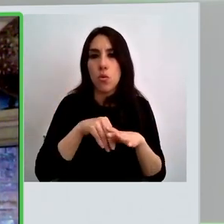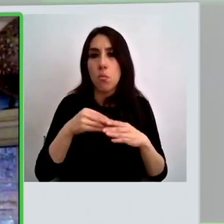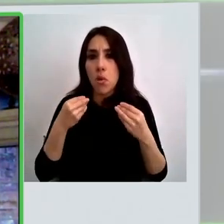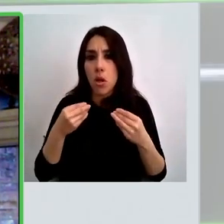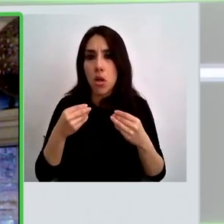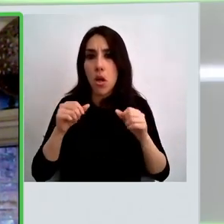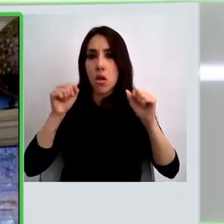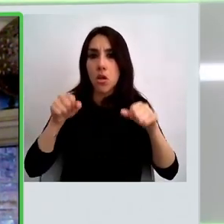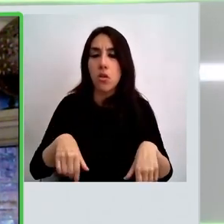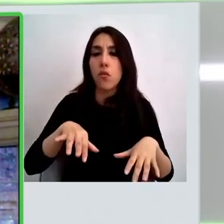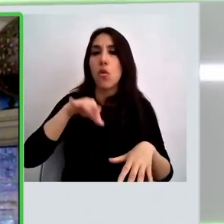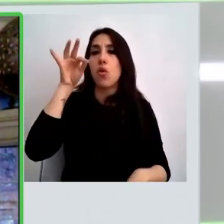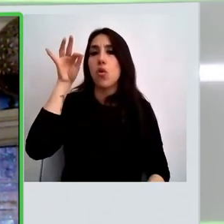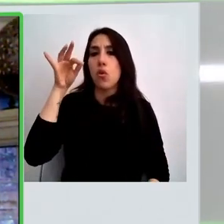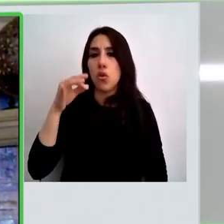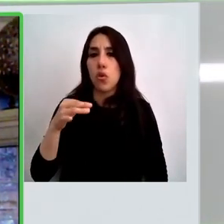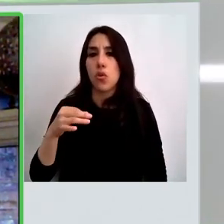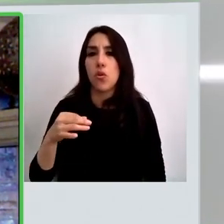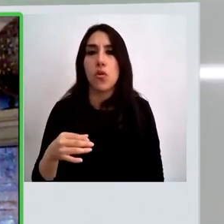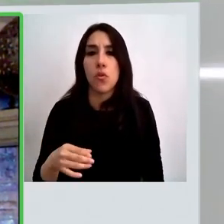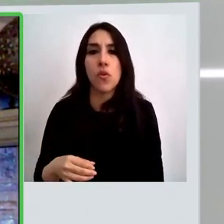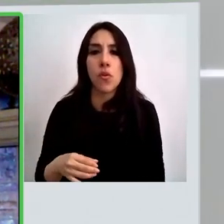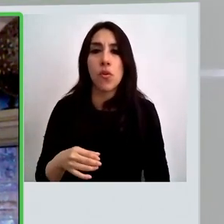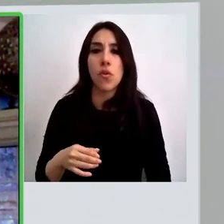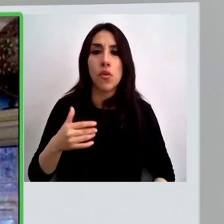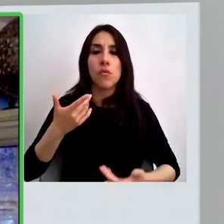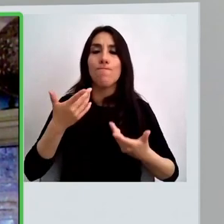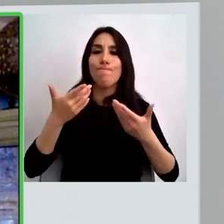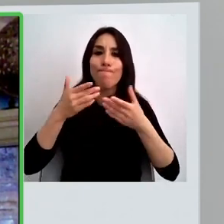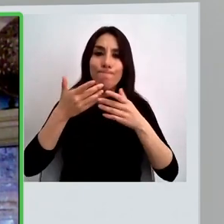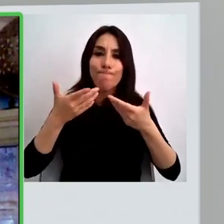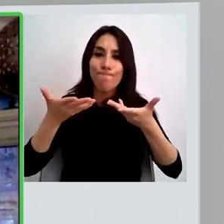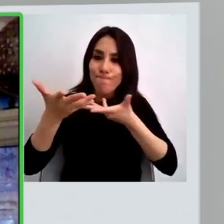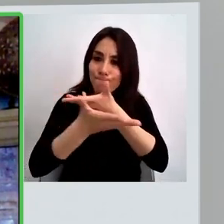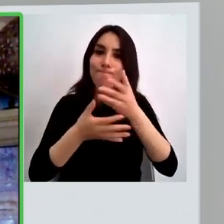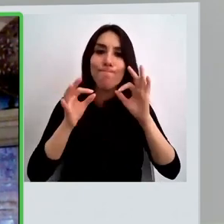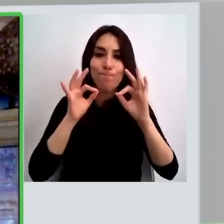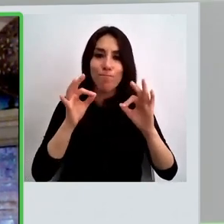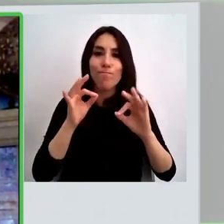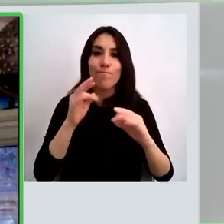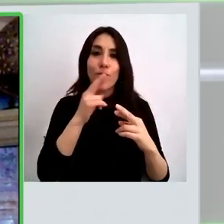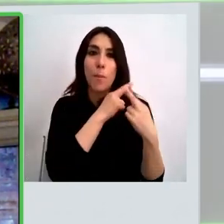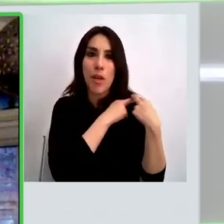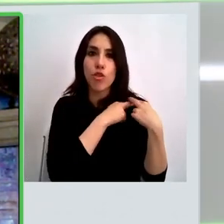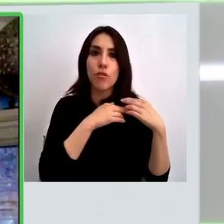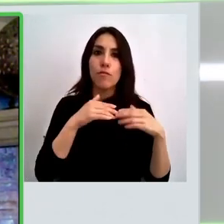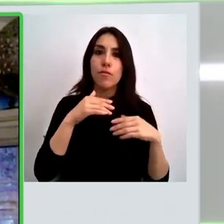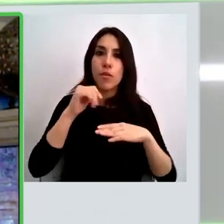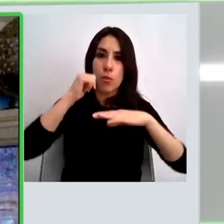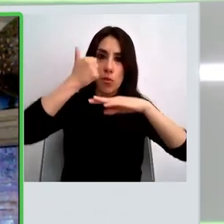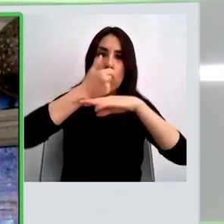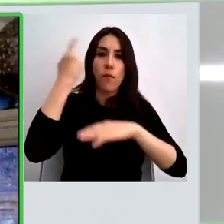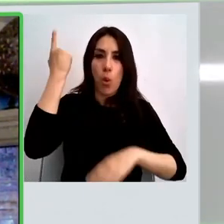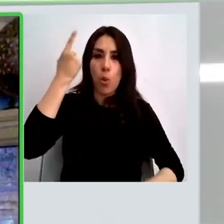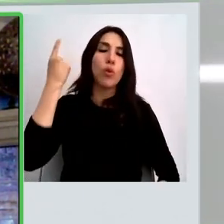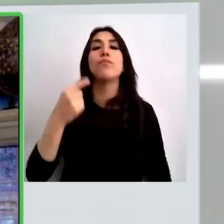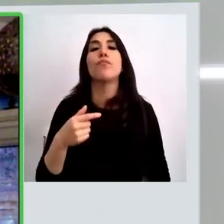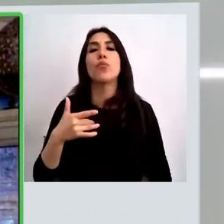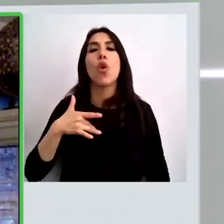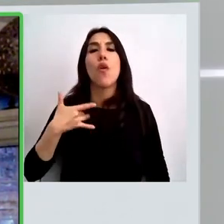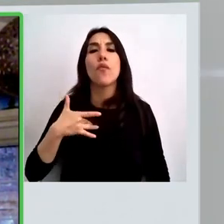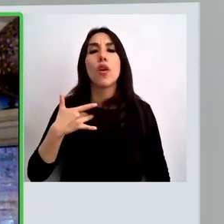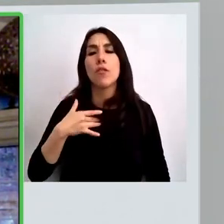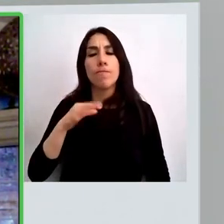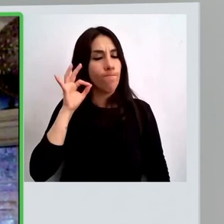aliados y ante injerencia y que sientan su compromiso y su pasión y decisión de querer hacer un